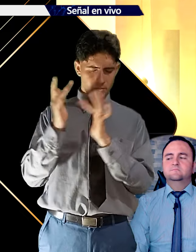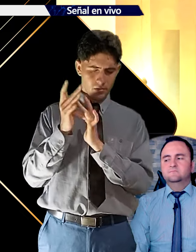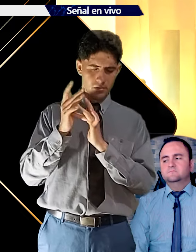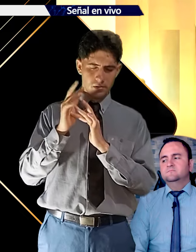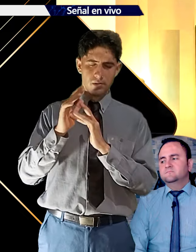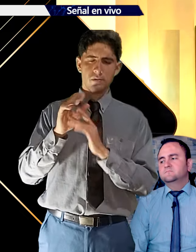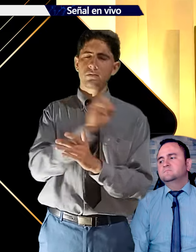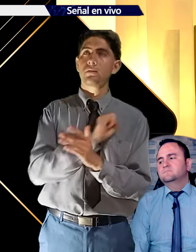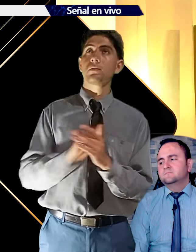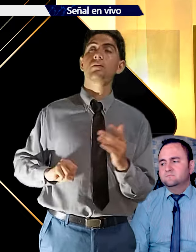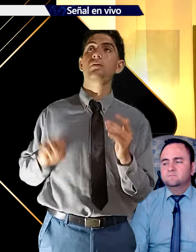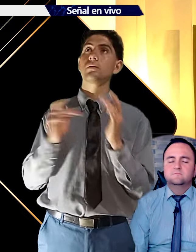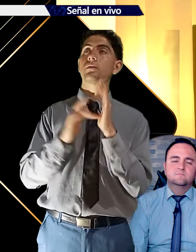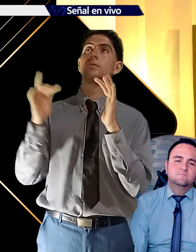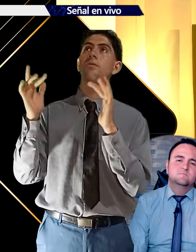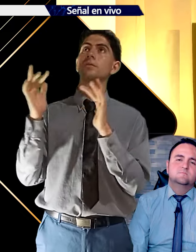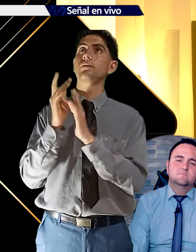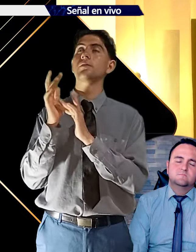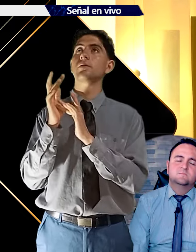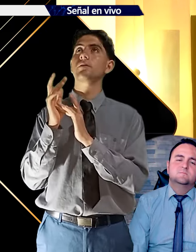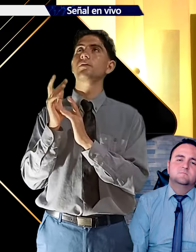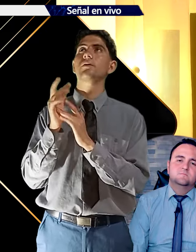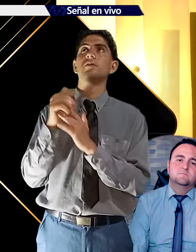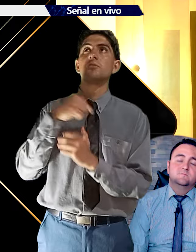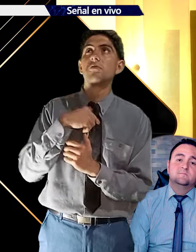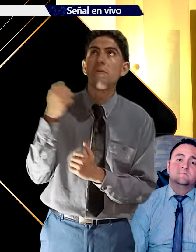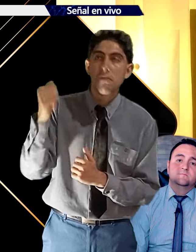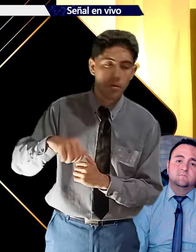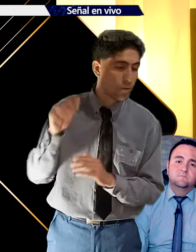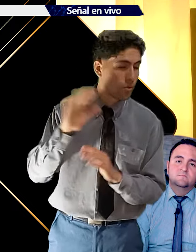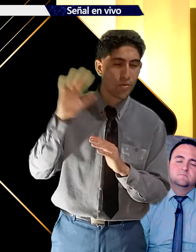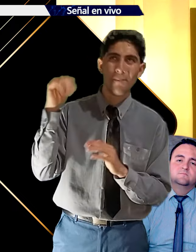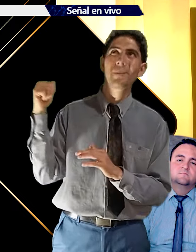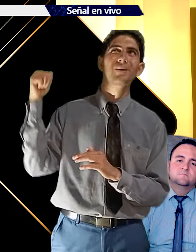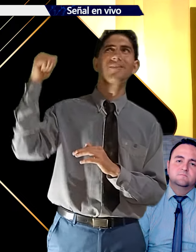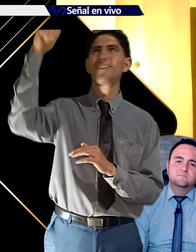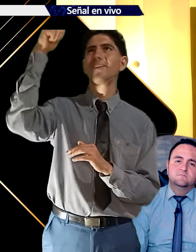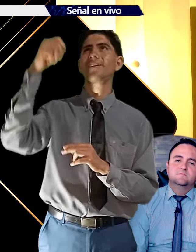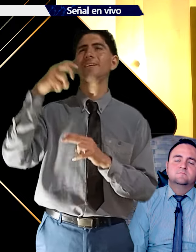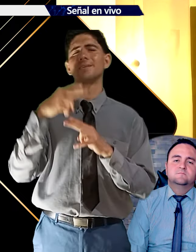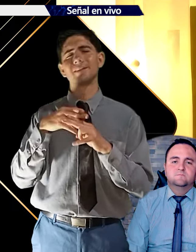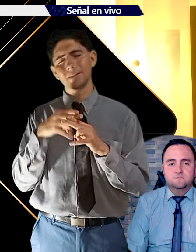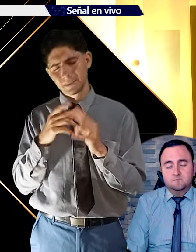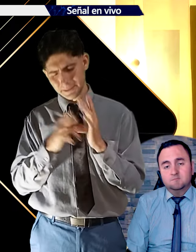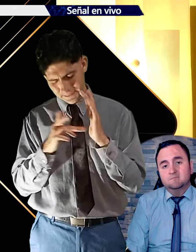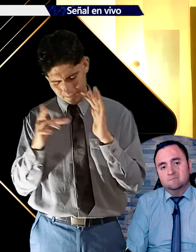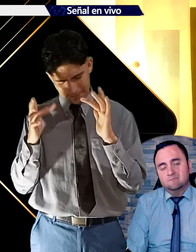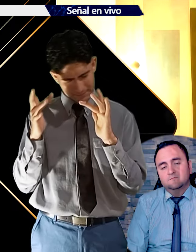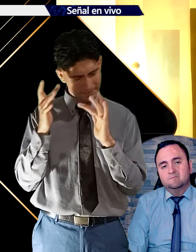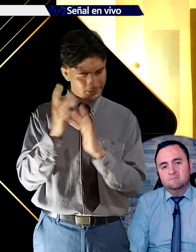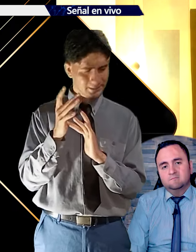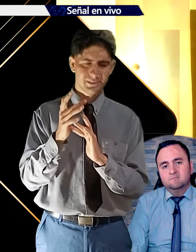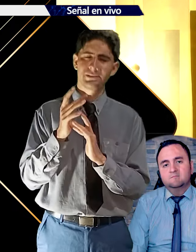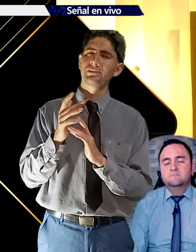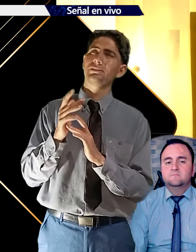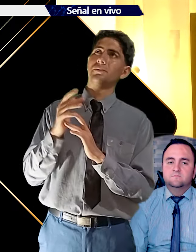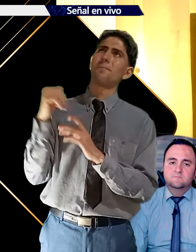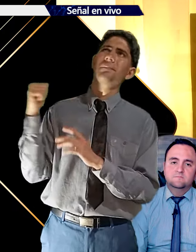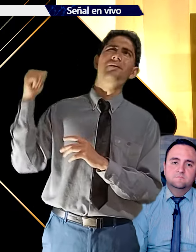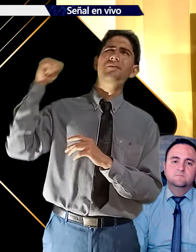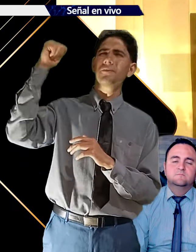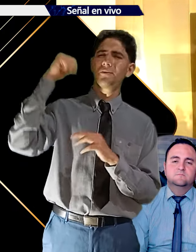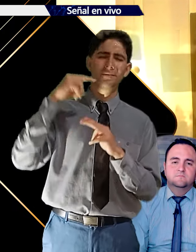fuerzas, pide valor, pide bendición, pide de su gracia. Dile: Señor, yo no no quiero terminar fracasado. Yo